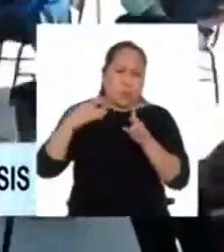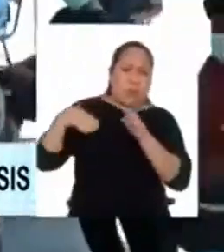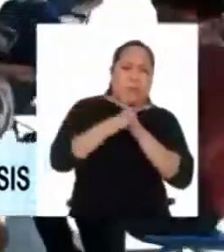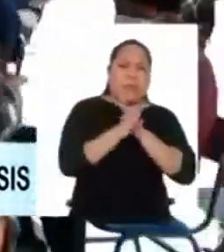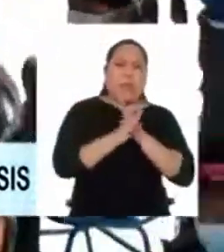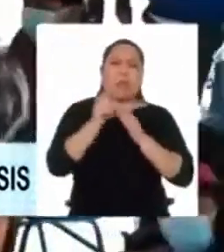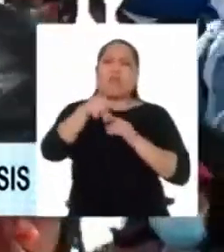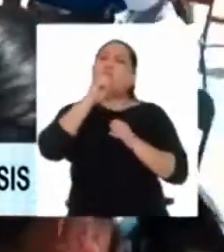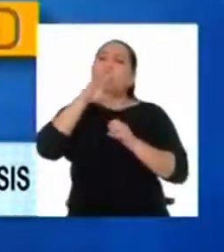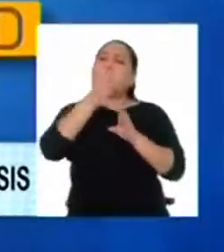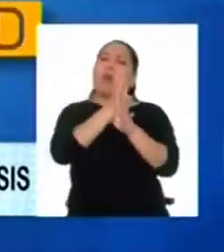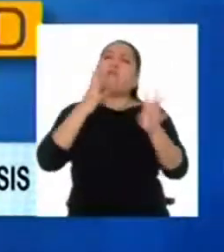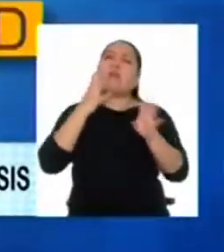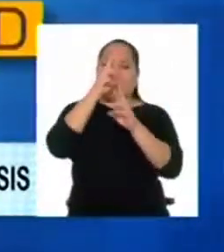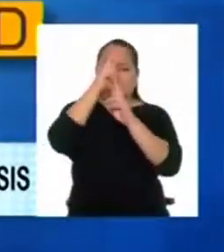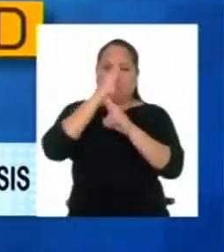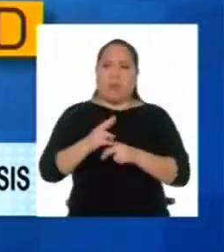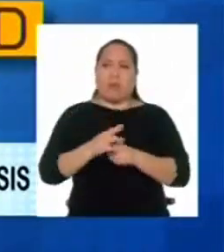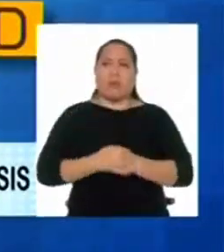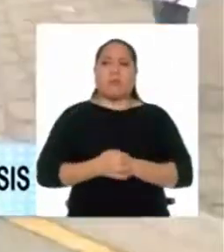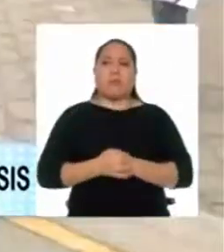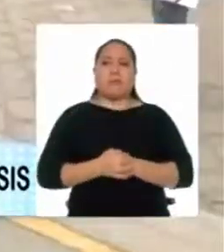pongan en su cara.